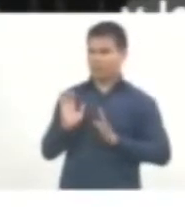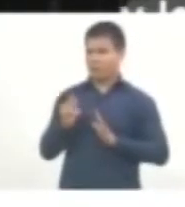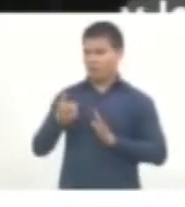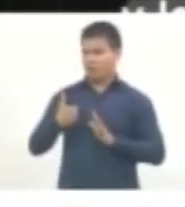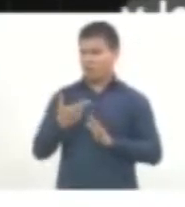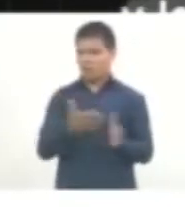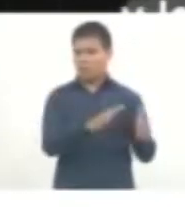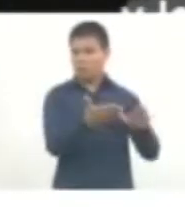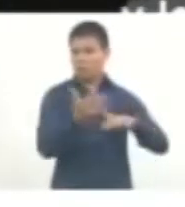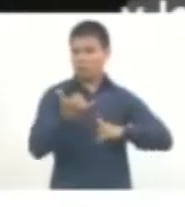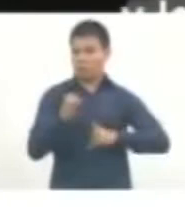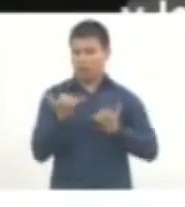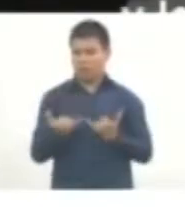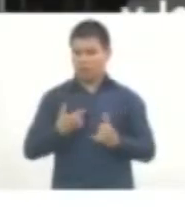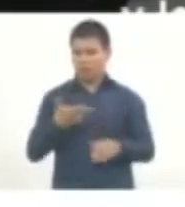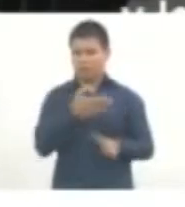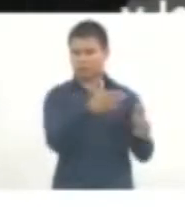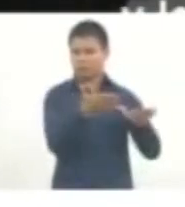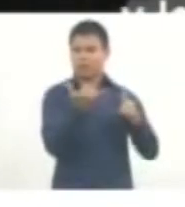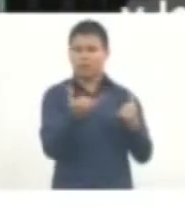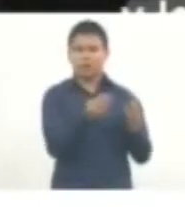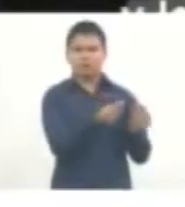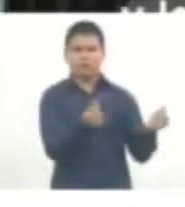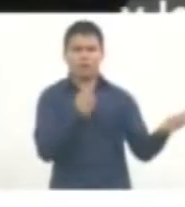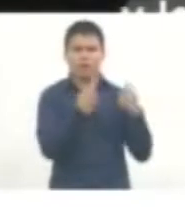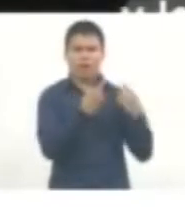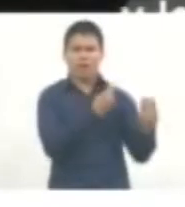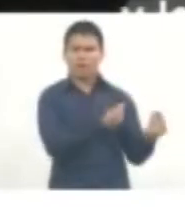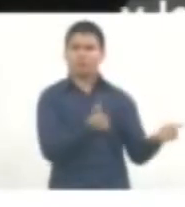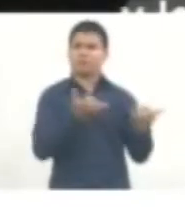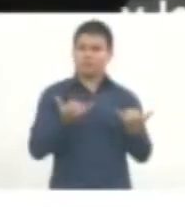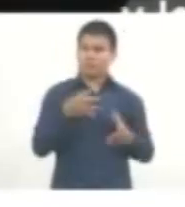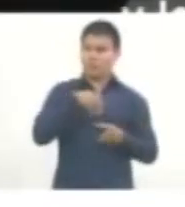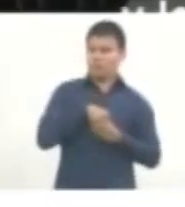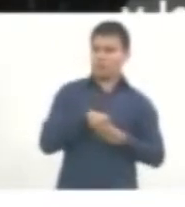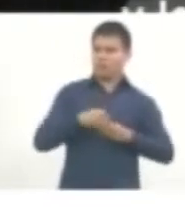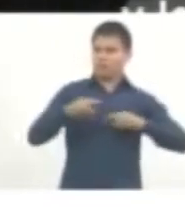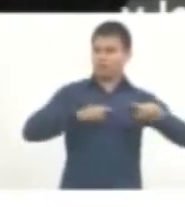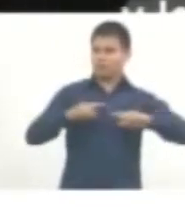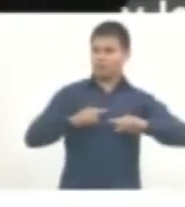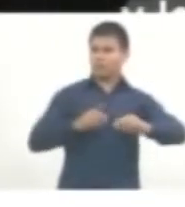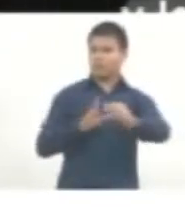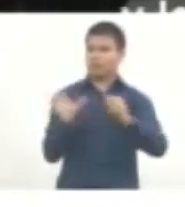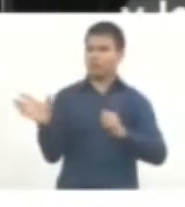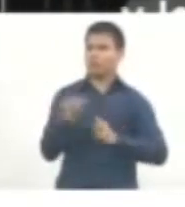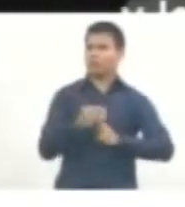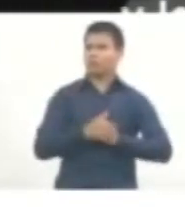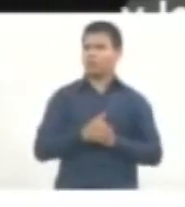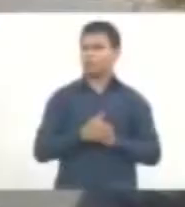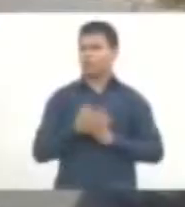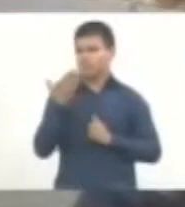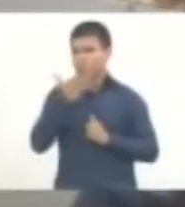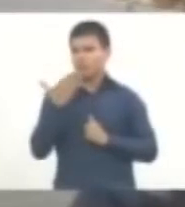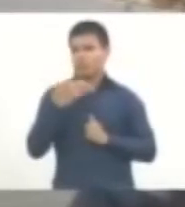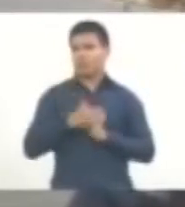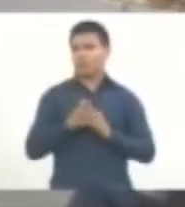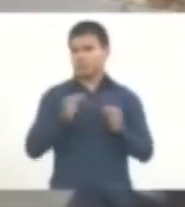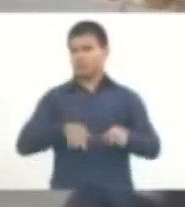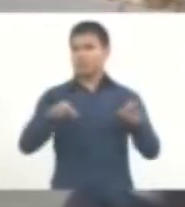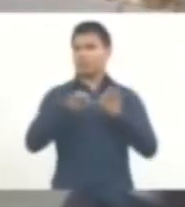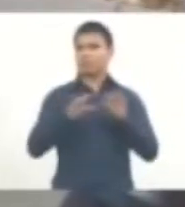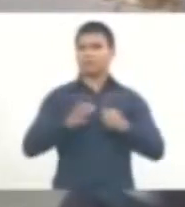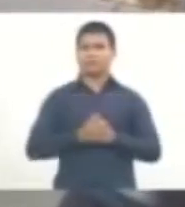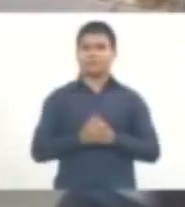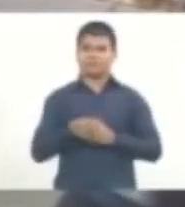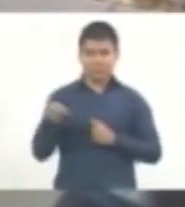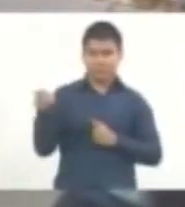Y ahora eso está en ese edita, entonces uno de acá dentro tiene que probar y todos copian. Si no prueba, no hay nada, ¿sí me entiendo? Para ellos